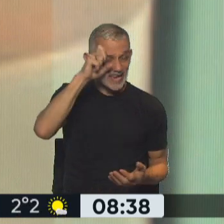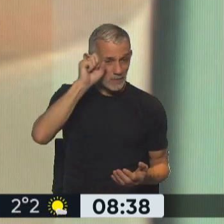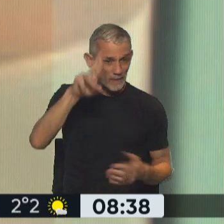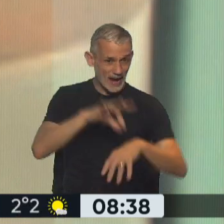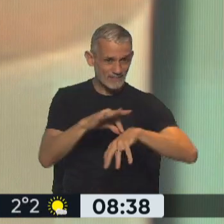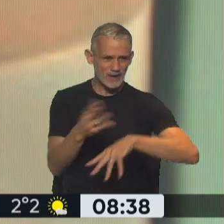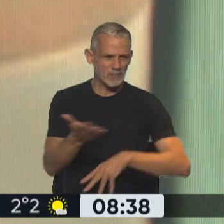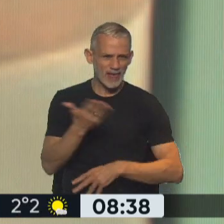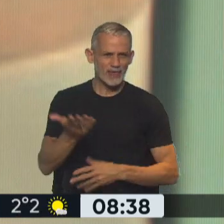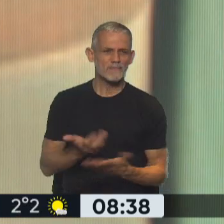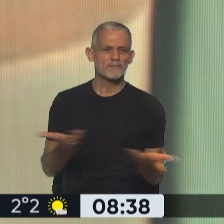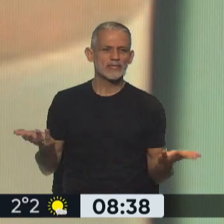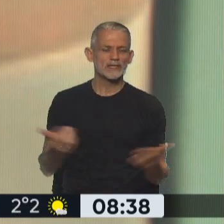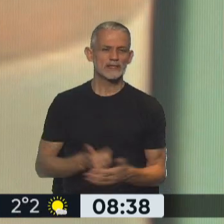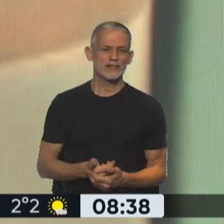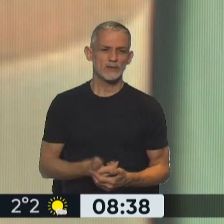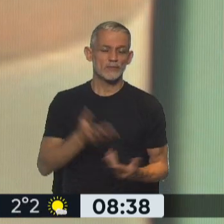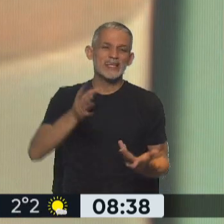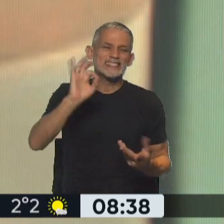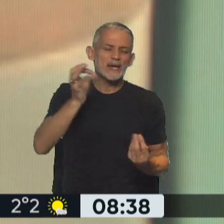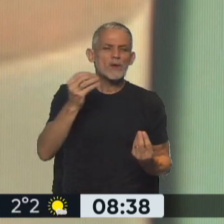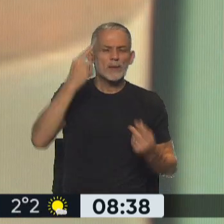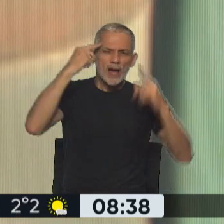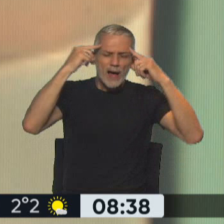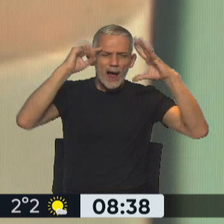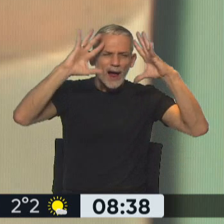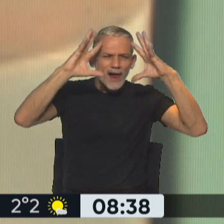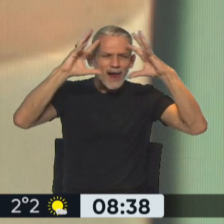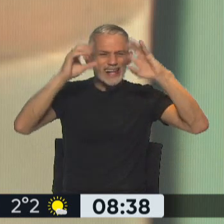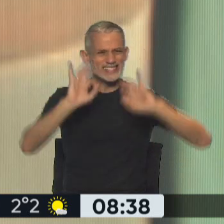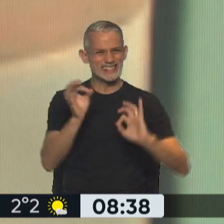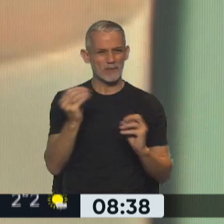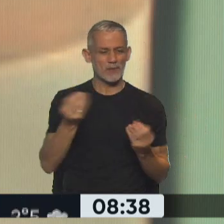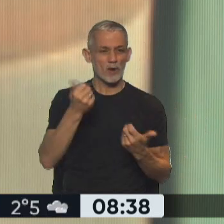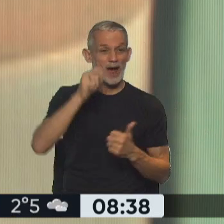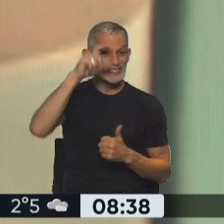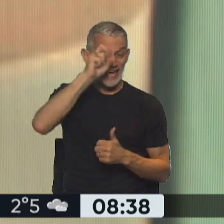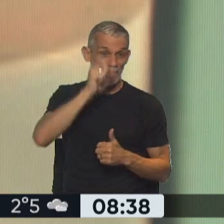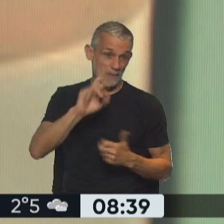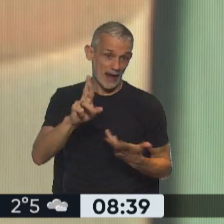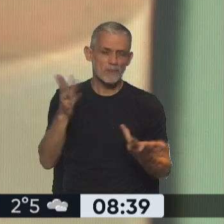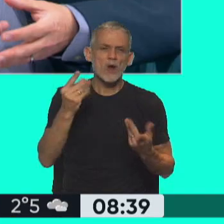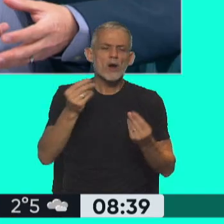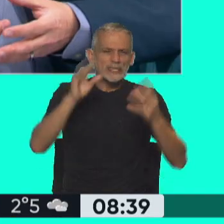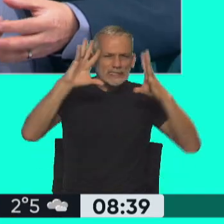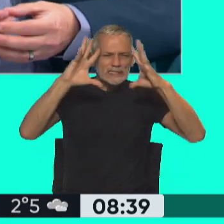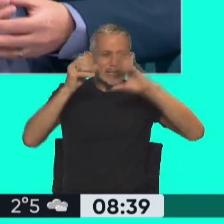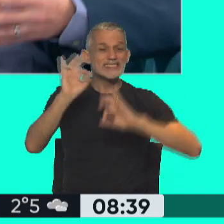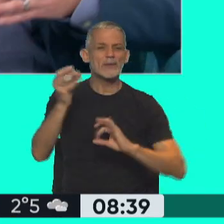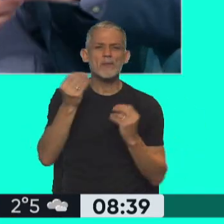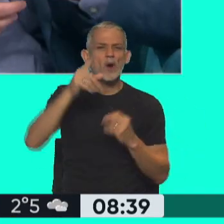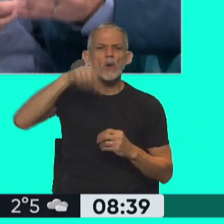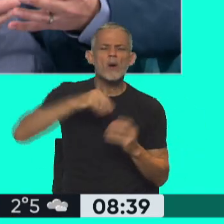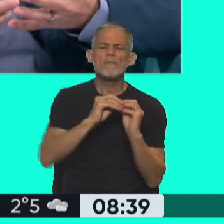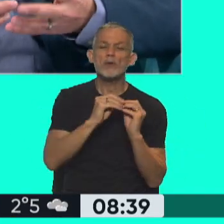una enfermedad que sabemos lo que pasa en el cerebro de una persona con Alzheimer, pero no sabemos por qué. Es decir,